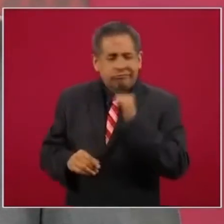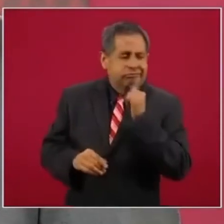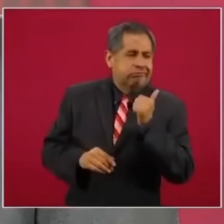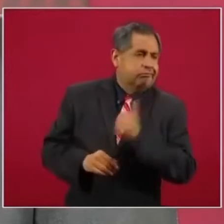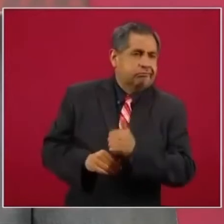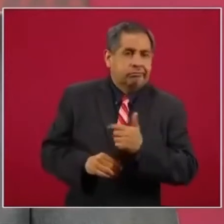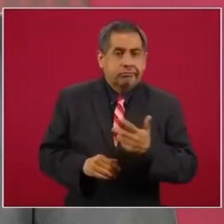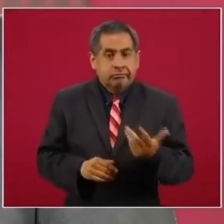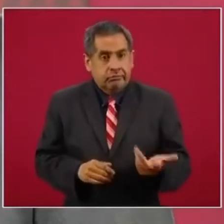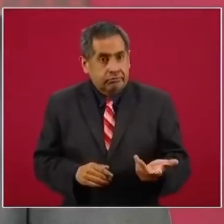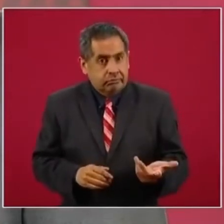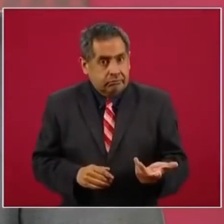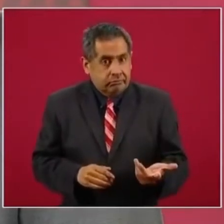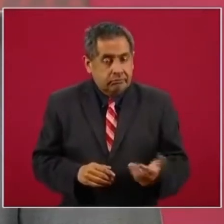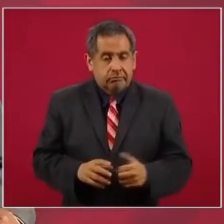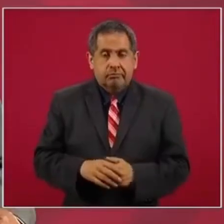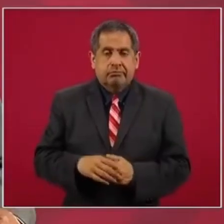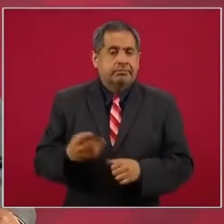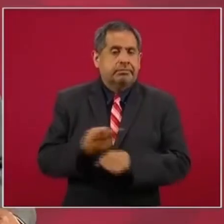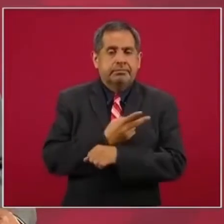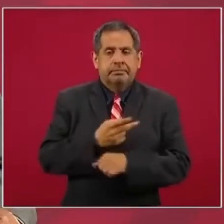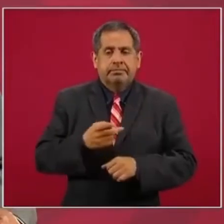qué pasó? ¿Qué sucedió?